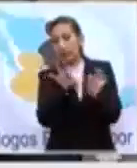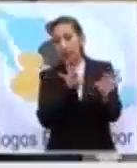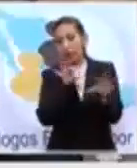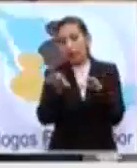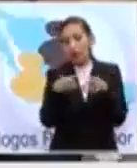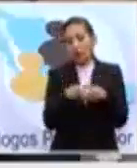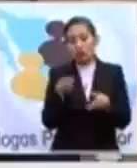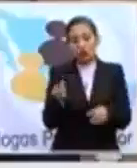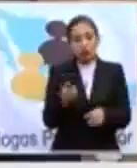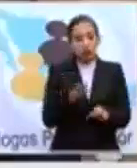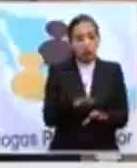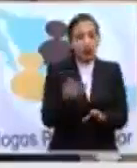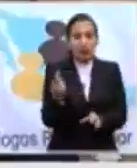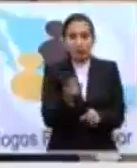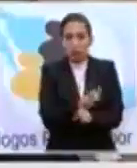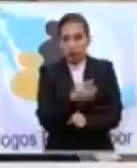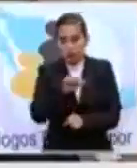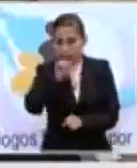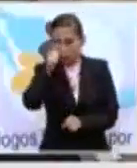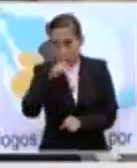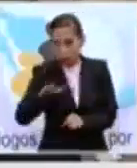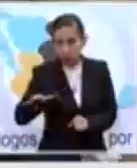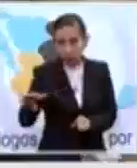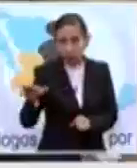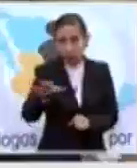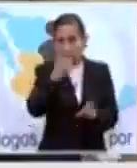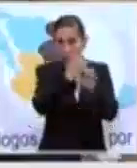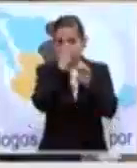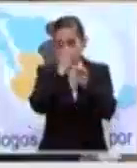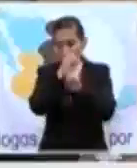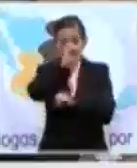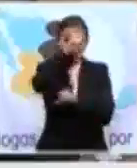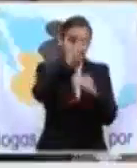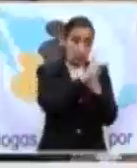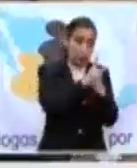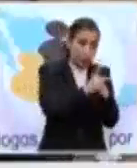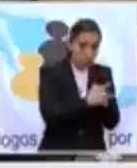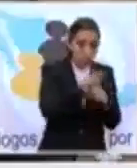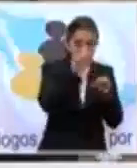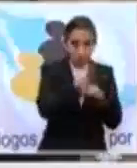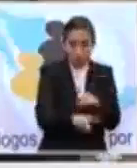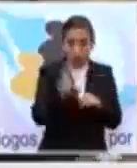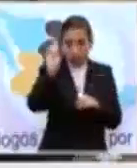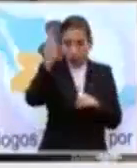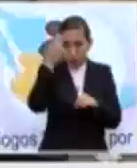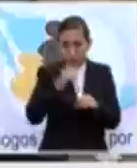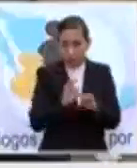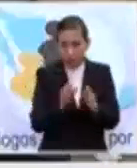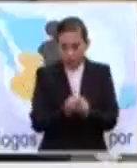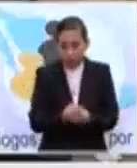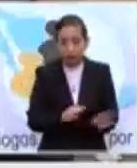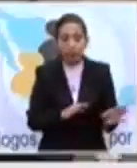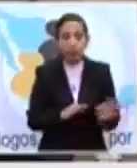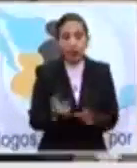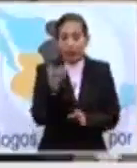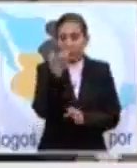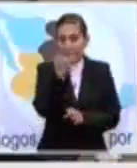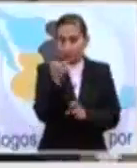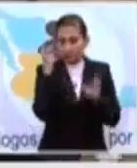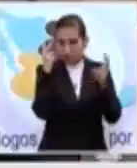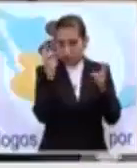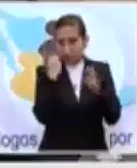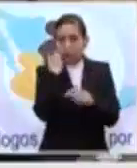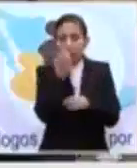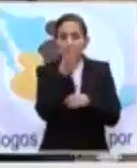a lo que sucede sobre todo en otras entidades, en otros países donde hay realmente modelos universales. Y en este sentido quisiera